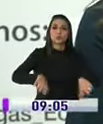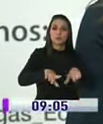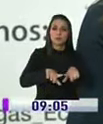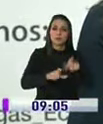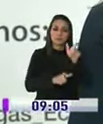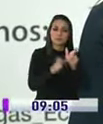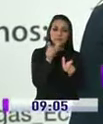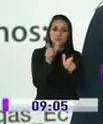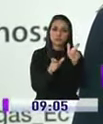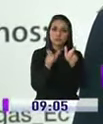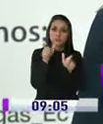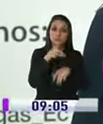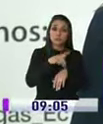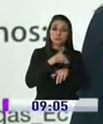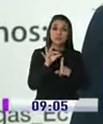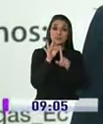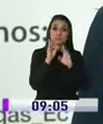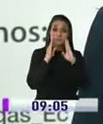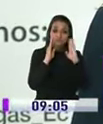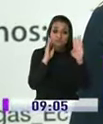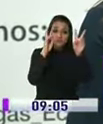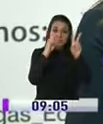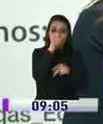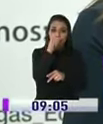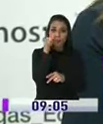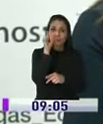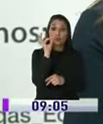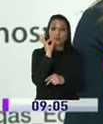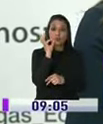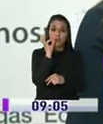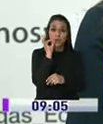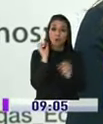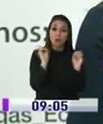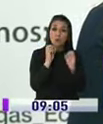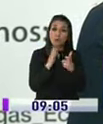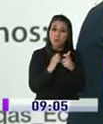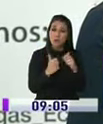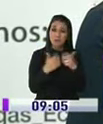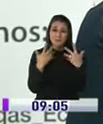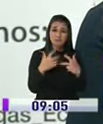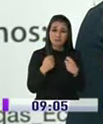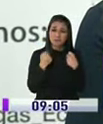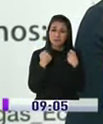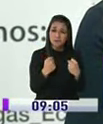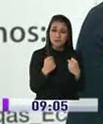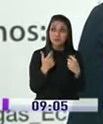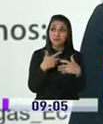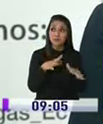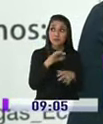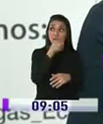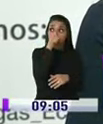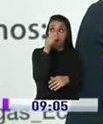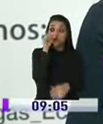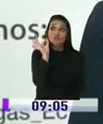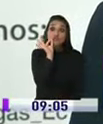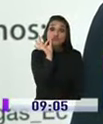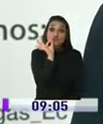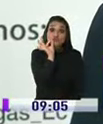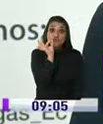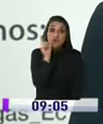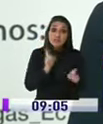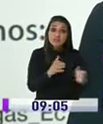personal especializado para atender temas de adicciones. Y cuando ya el problema va más allá y hay algún problema de adicción adicional que merece